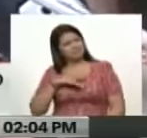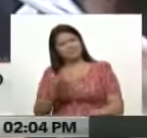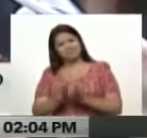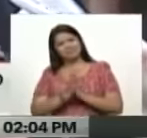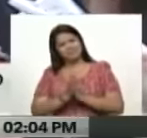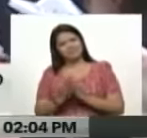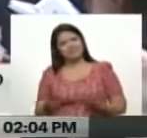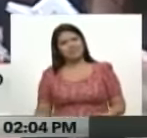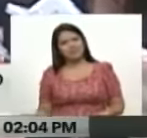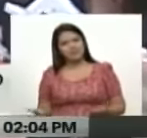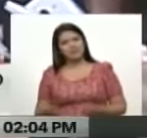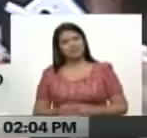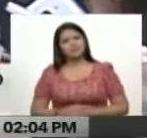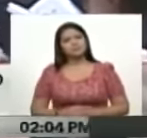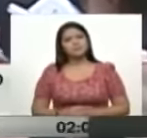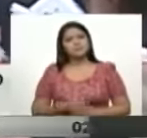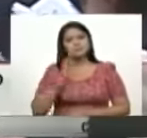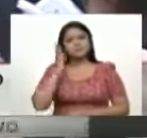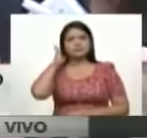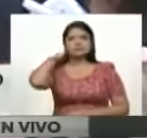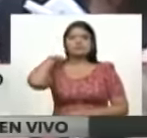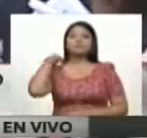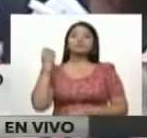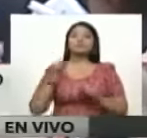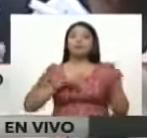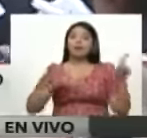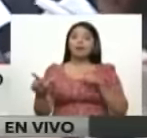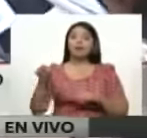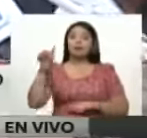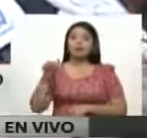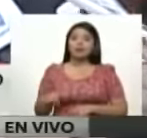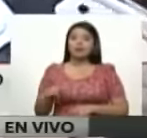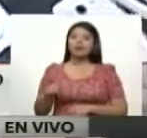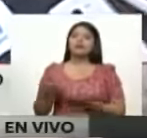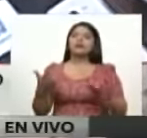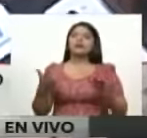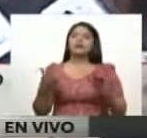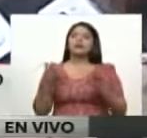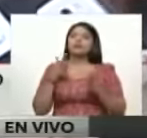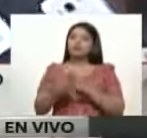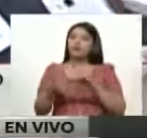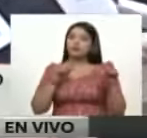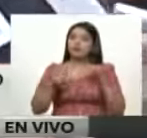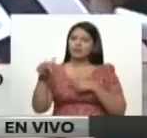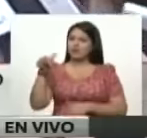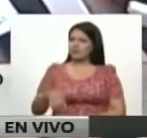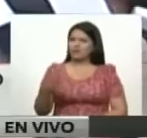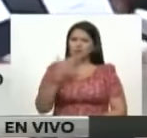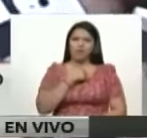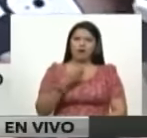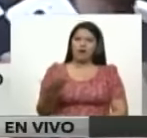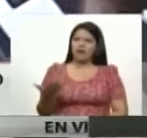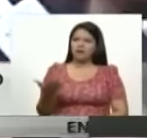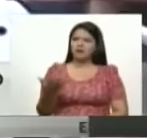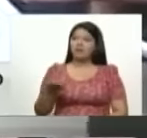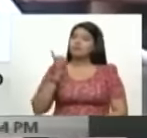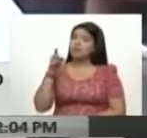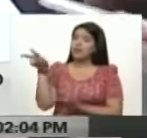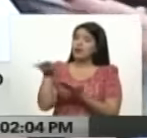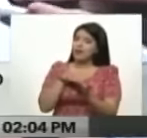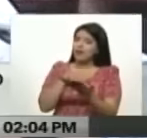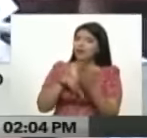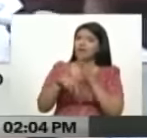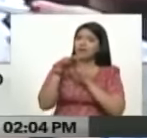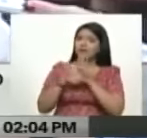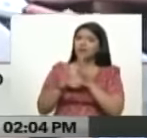Perdón. Que está establecida aquí, que es sesión de instalación. No hay ninguna. Mire, lean el reglamento. ¿Cuál es la violación, diputado?